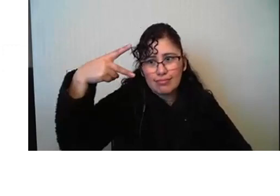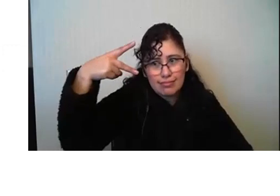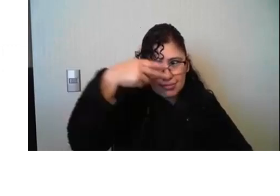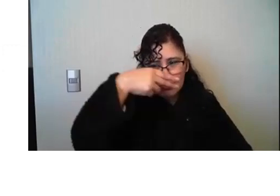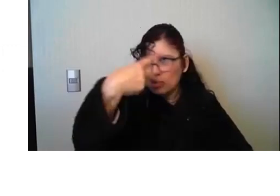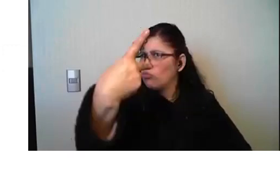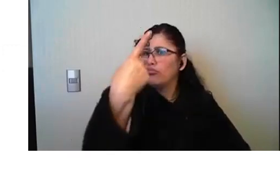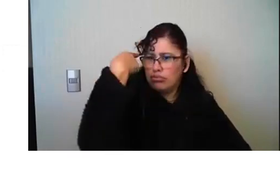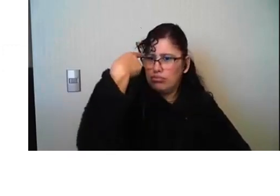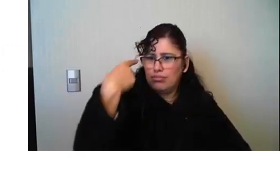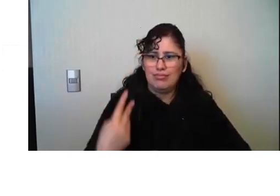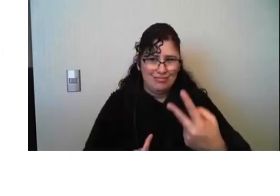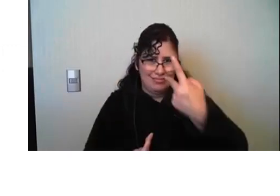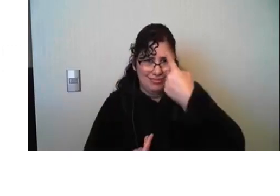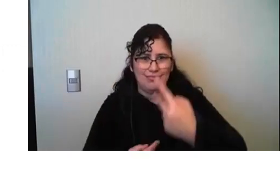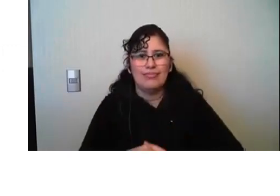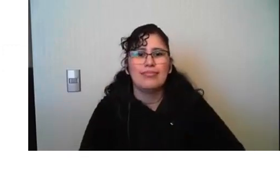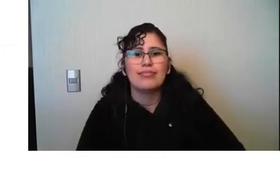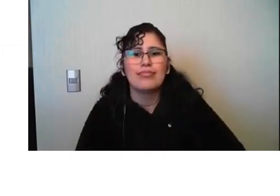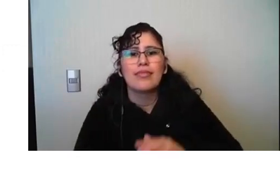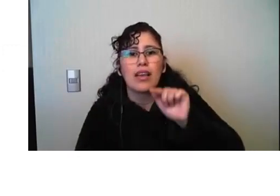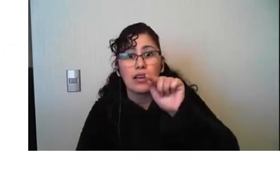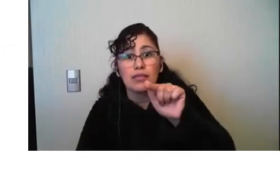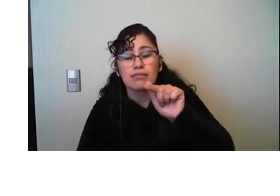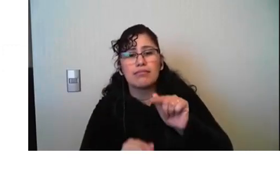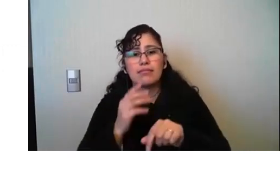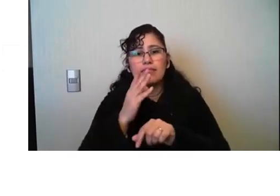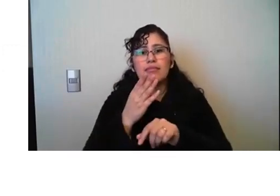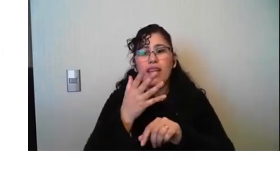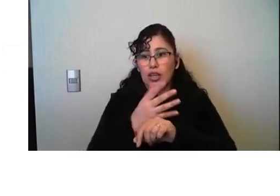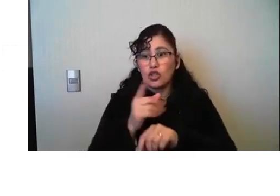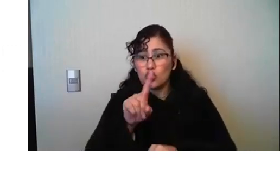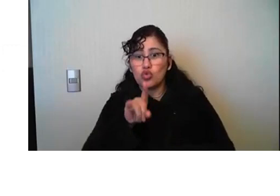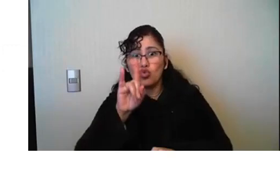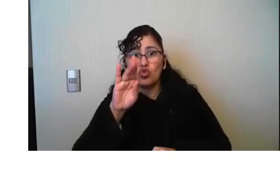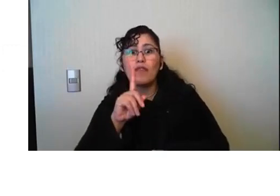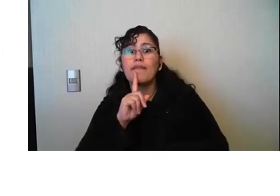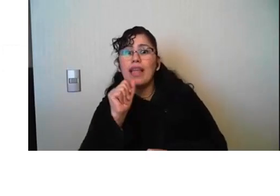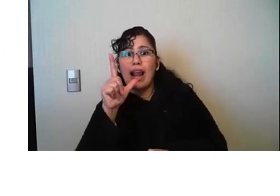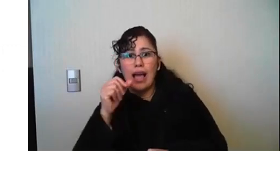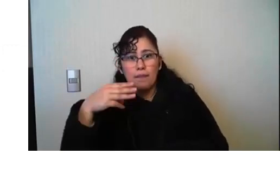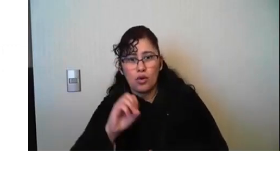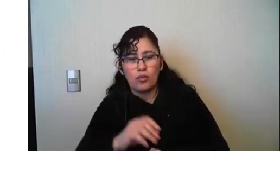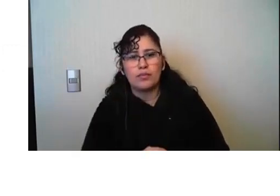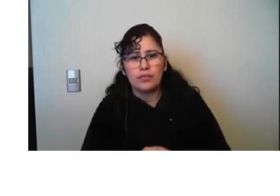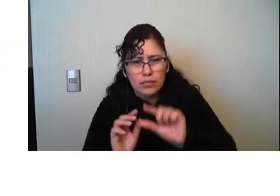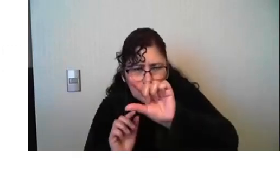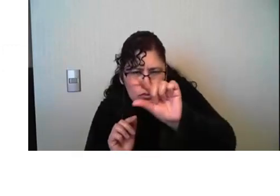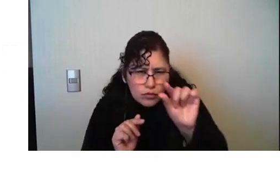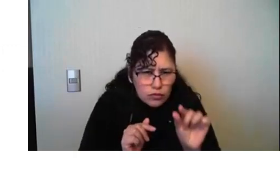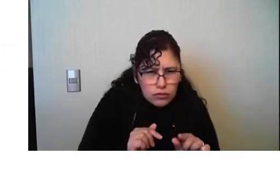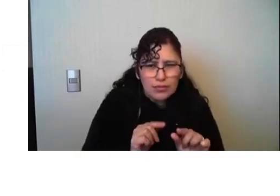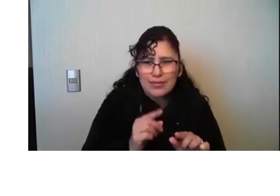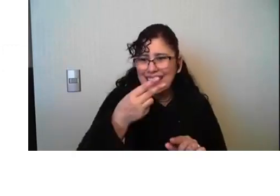adherencia intertalámica, este sector correspondería al subtálamo, y todo esto al